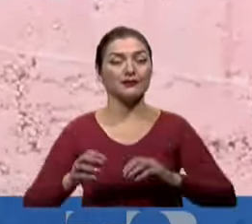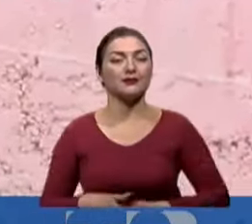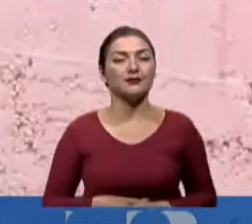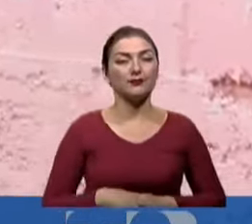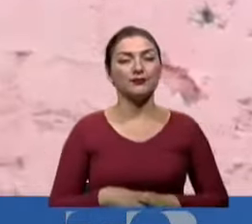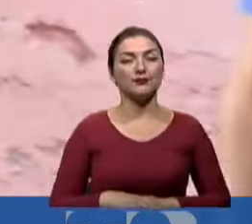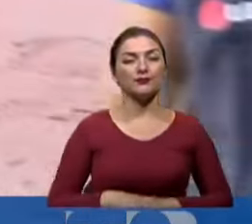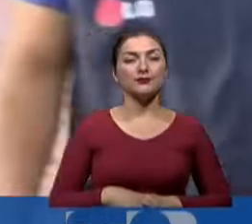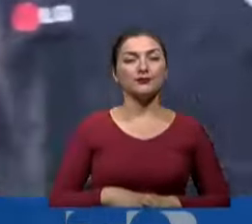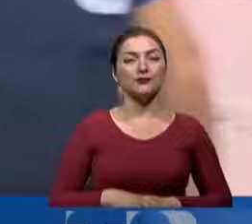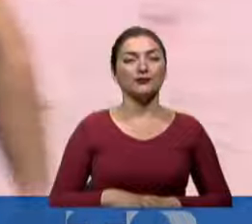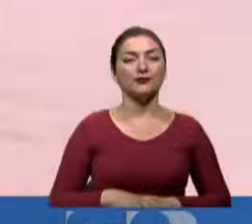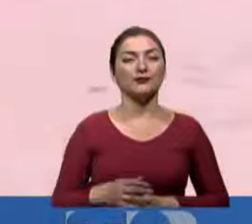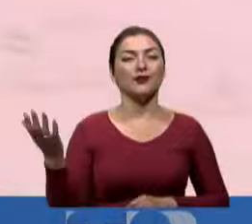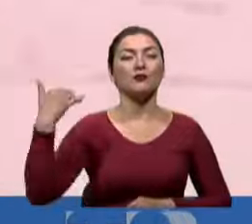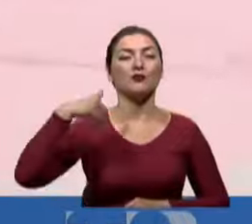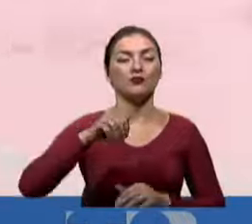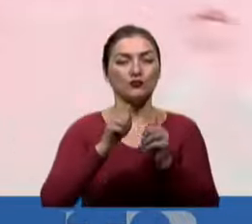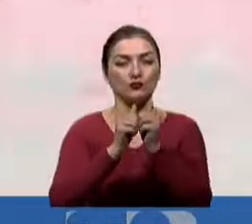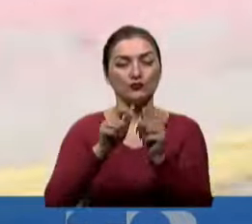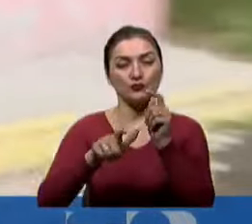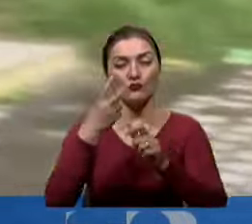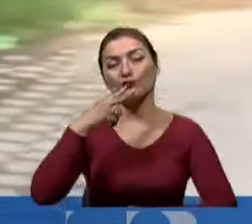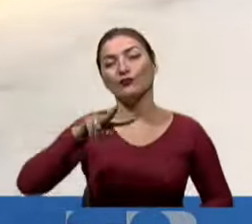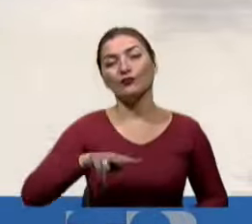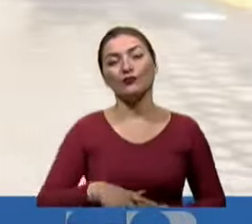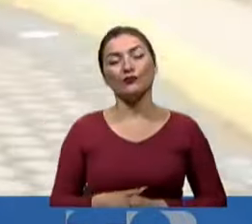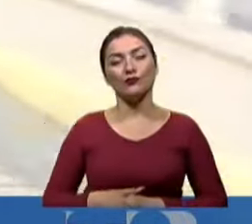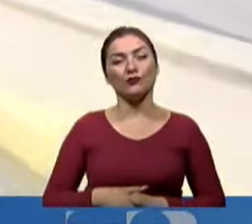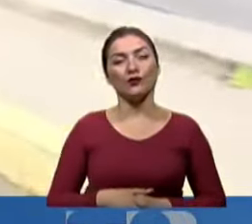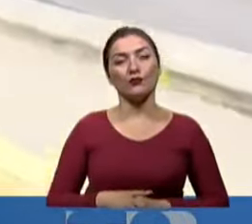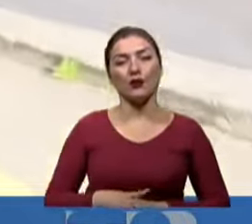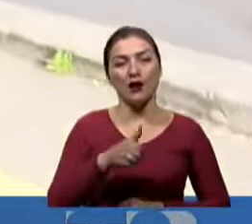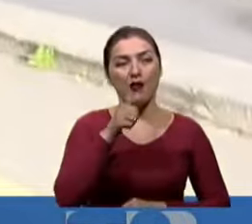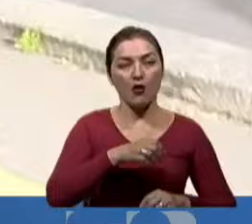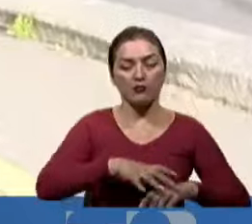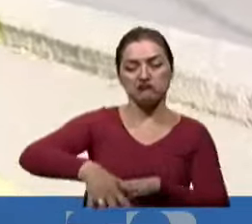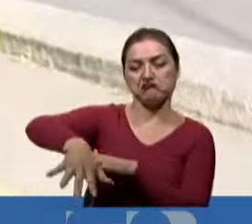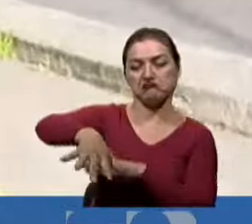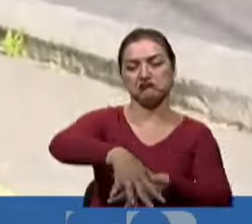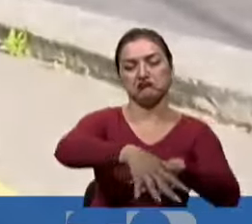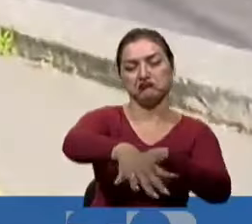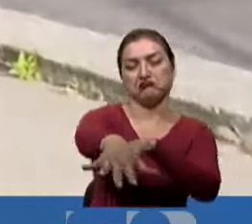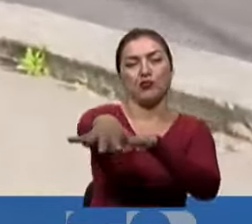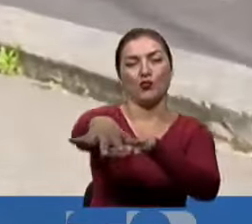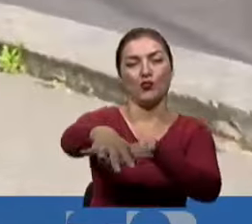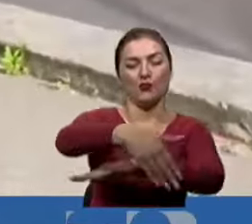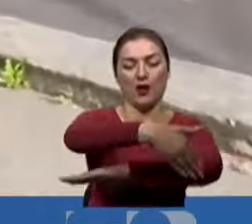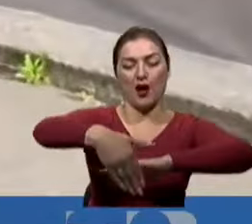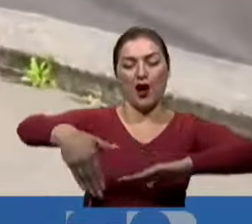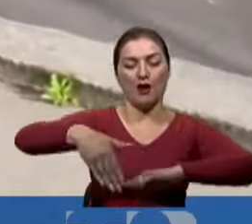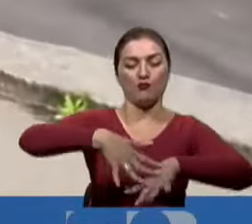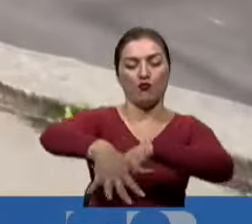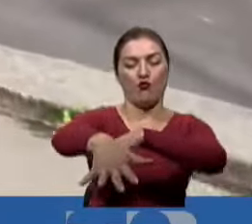es, vecino. Y quiero que Freddy nos acompañes por acá para que la gente pueda observar la cantidad de agua que baja a la calle principal, vecino. Esa es la